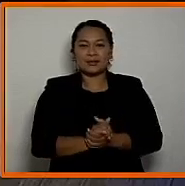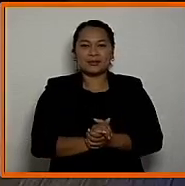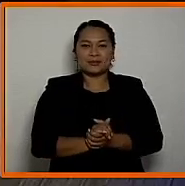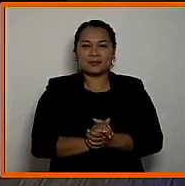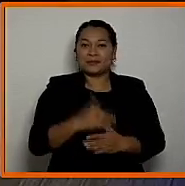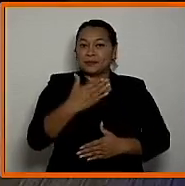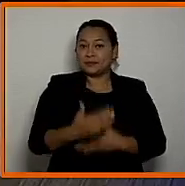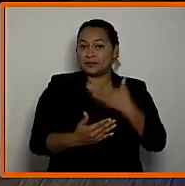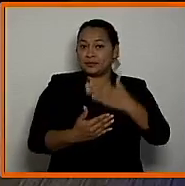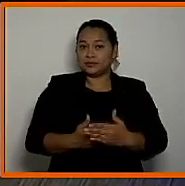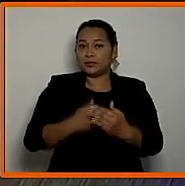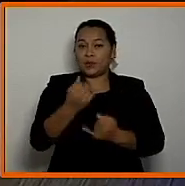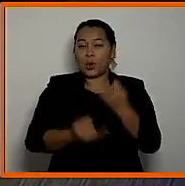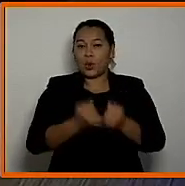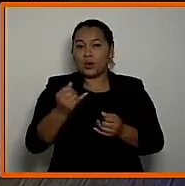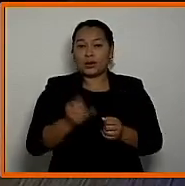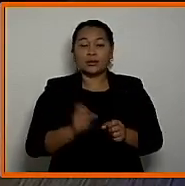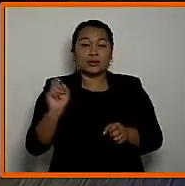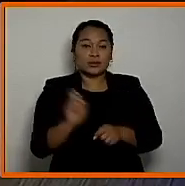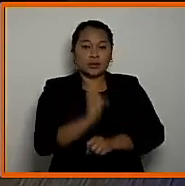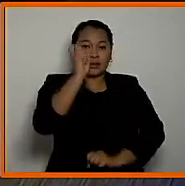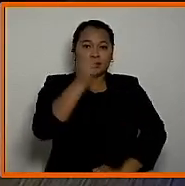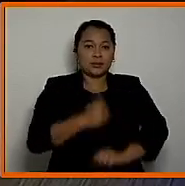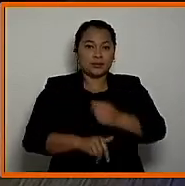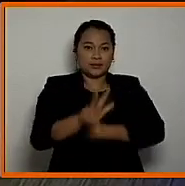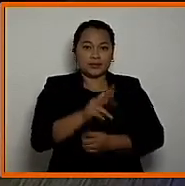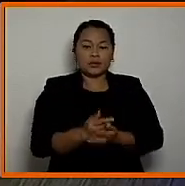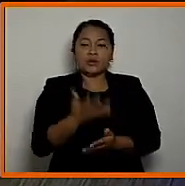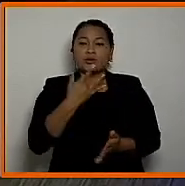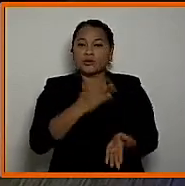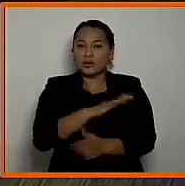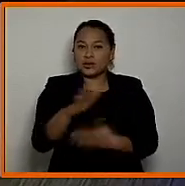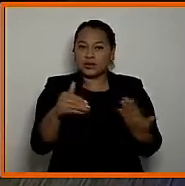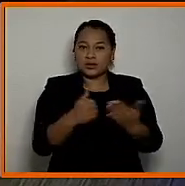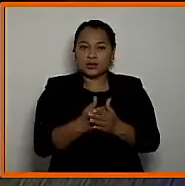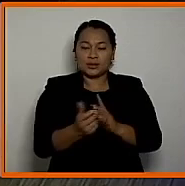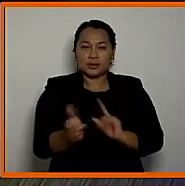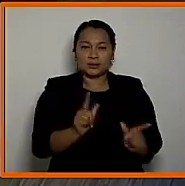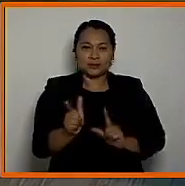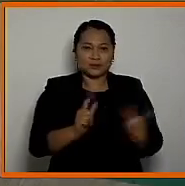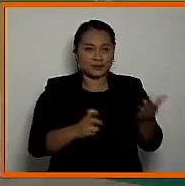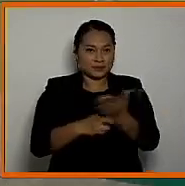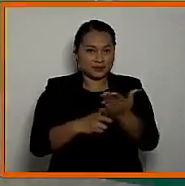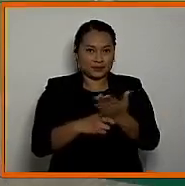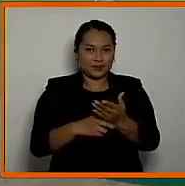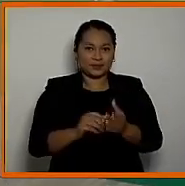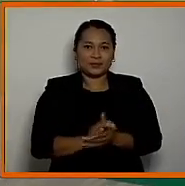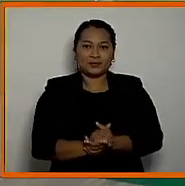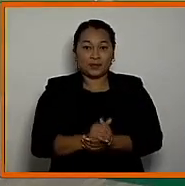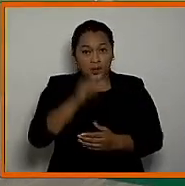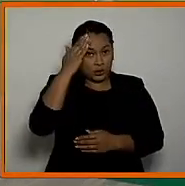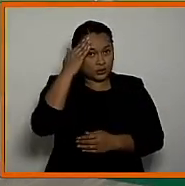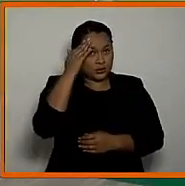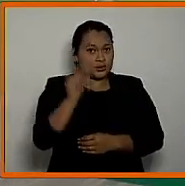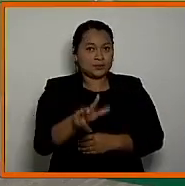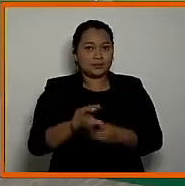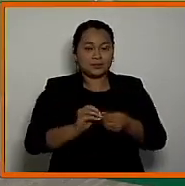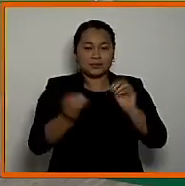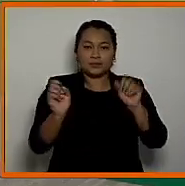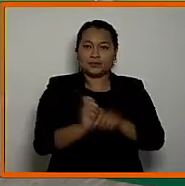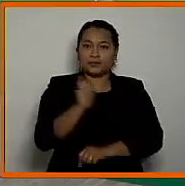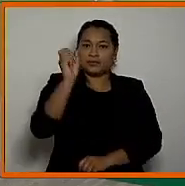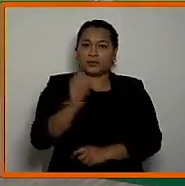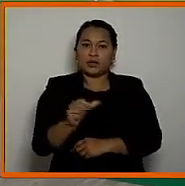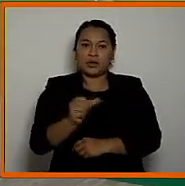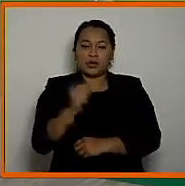Continuamos pegando y ganando con Pega 3. Te deseo muchísima suerte y espero que tengas tu boleto en mano, porque se vienen tus tres números favorecidos